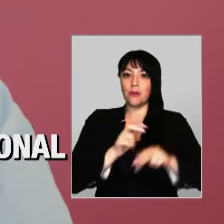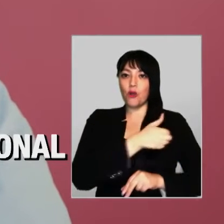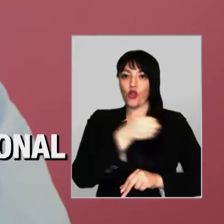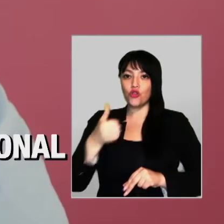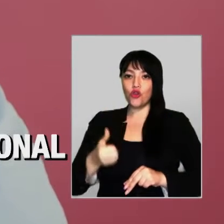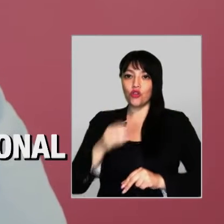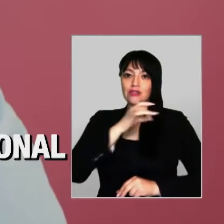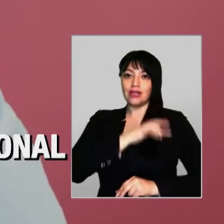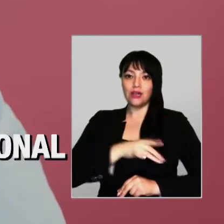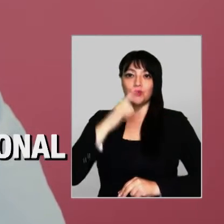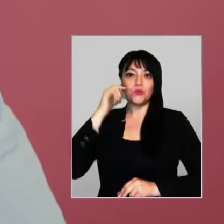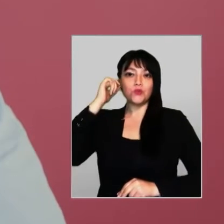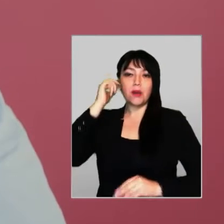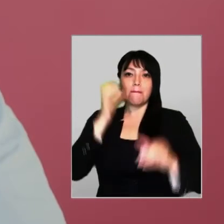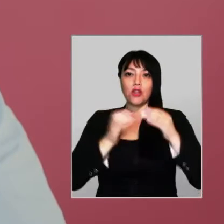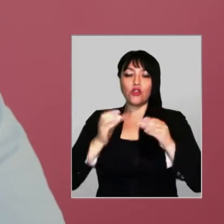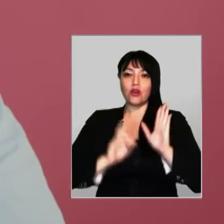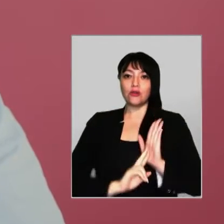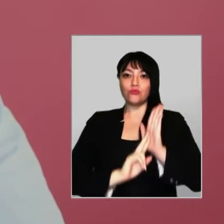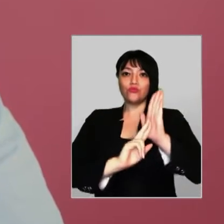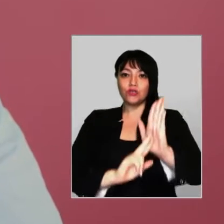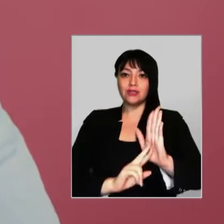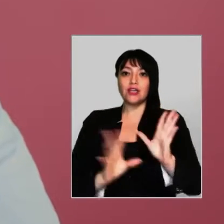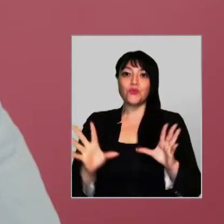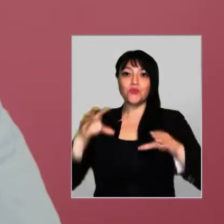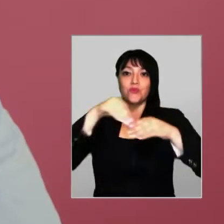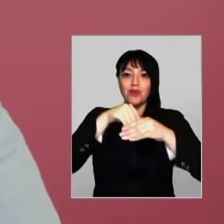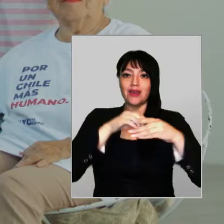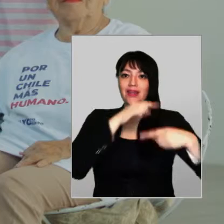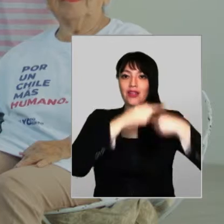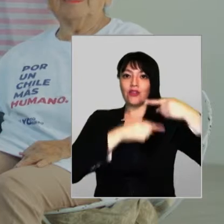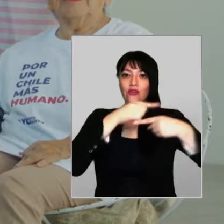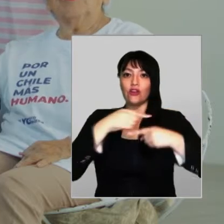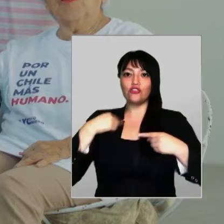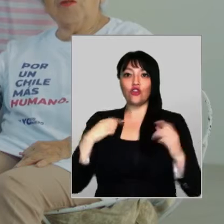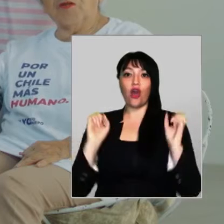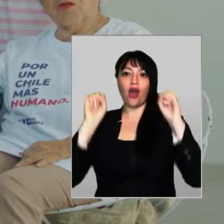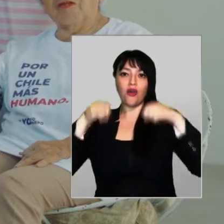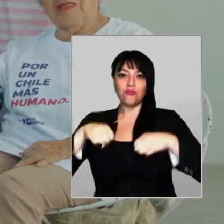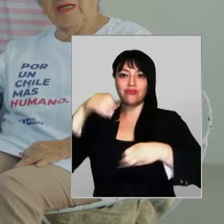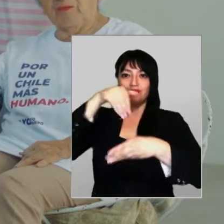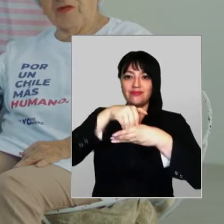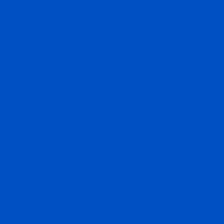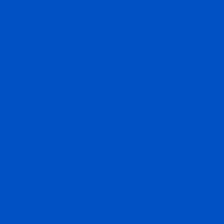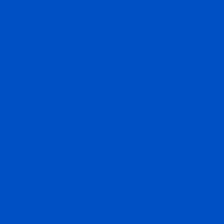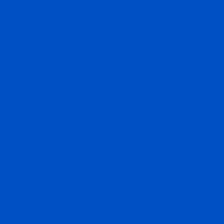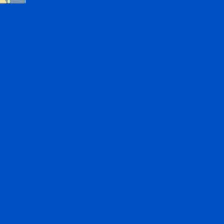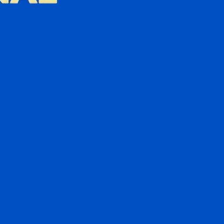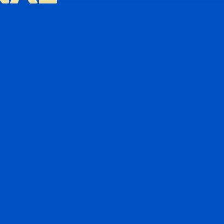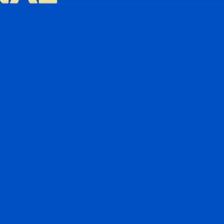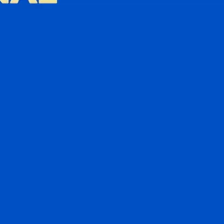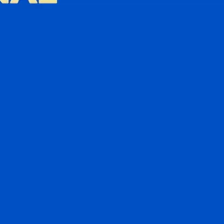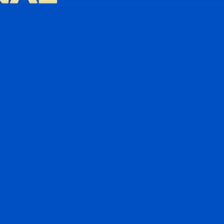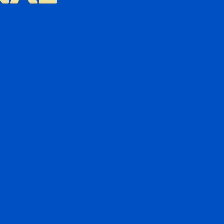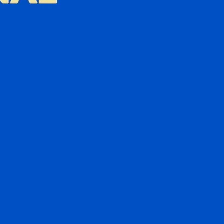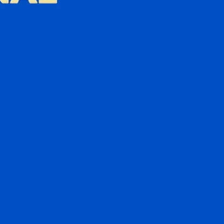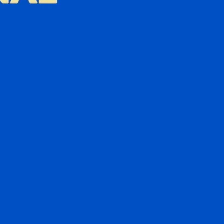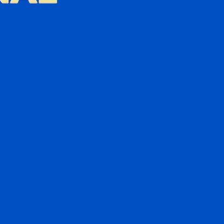Constitucional hecha por todos los chilenos para que todos seamos parte de la historia. ¡Yo voto apruebo!